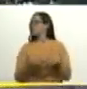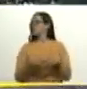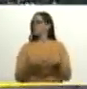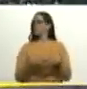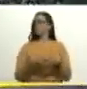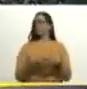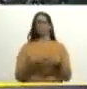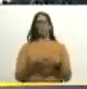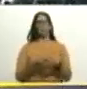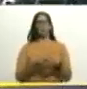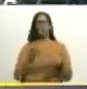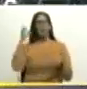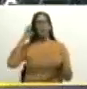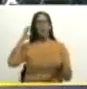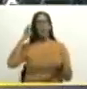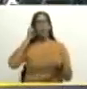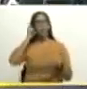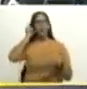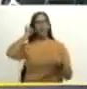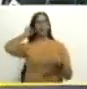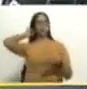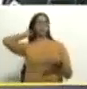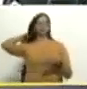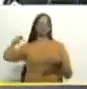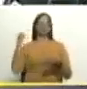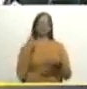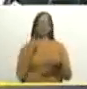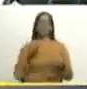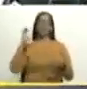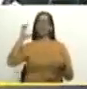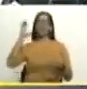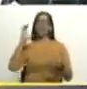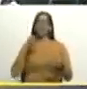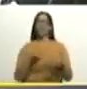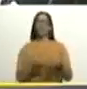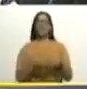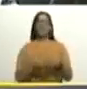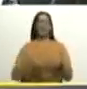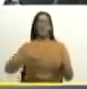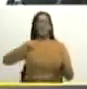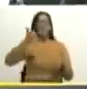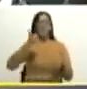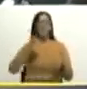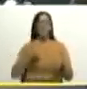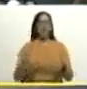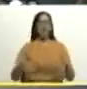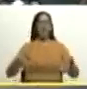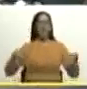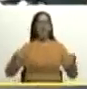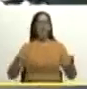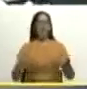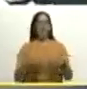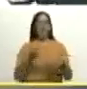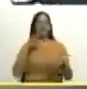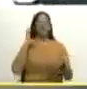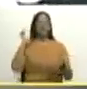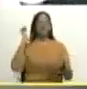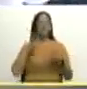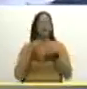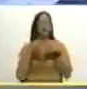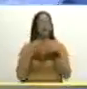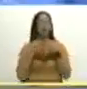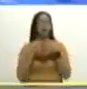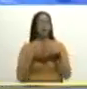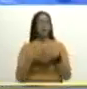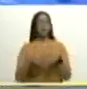países, dos regiones, Europa, una región inmensa, rica, y Estados Unidos, un